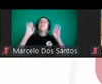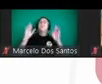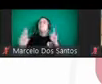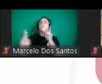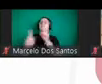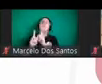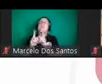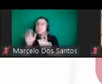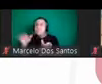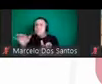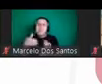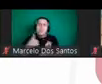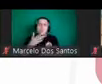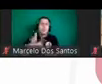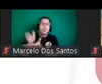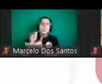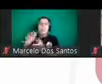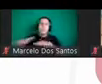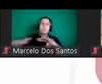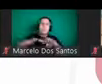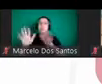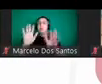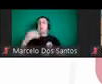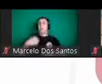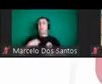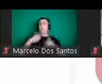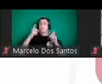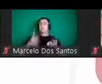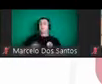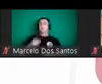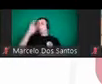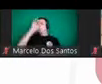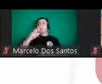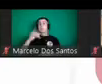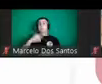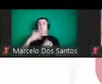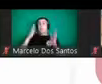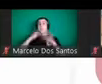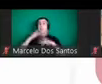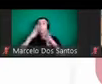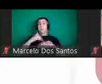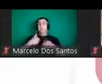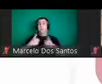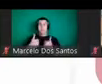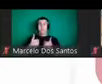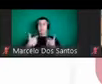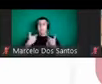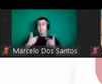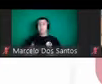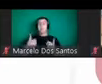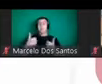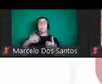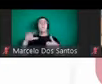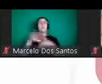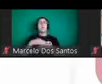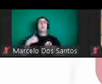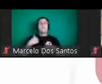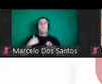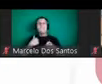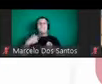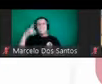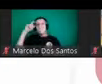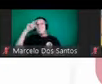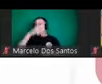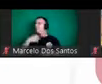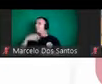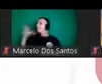nos cuesta algo en el trabajo, no solamente a las personas con discapacidad. Entonces, ahí es donde nosotros tenemos